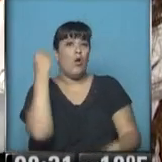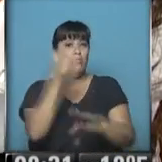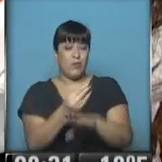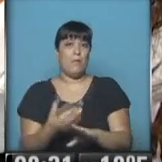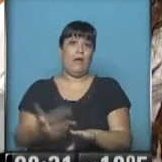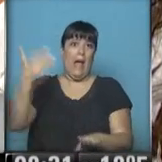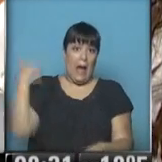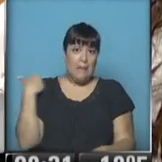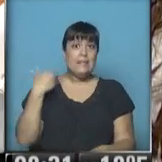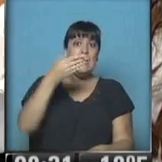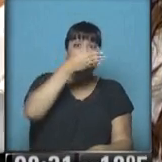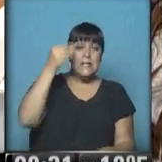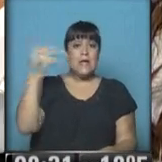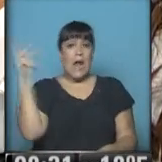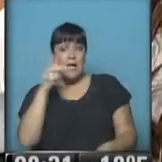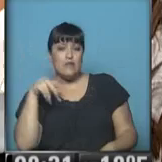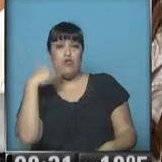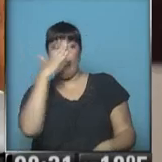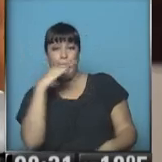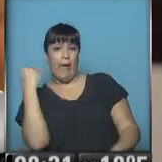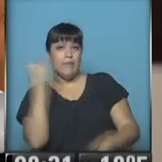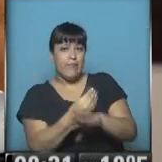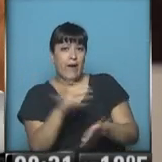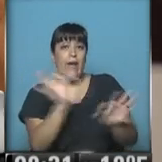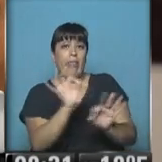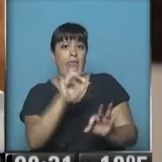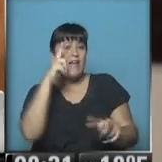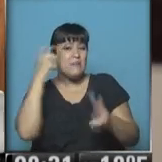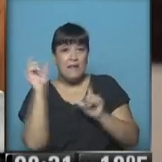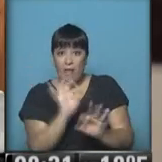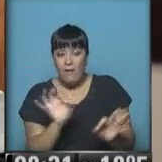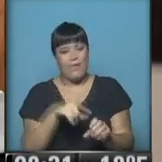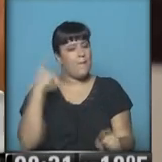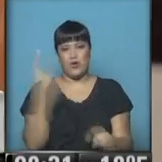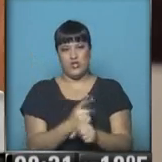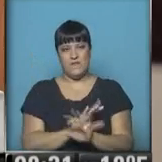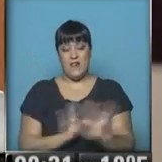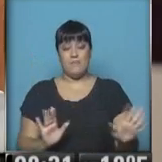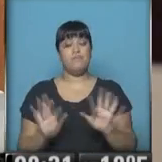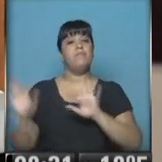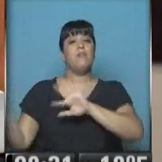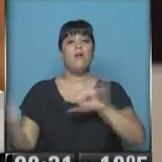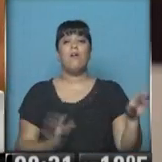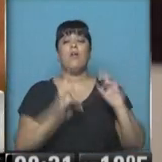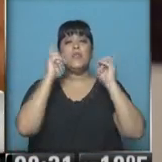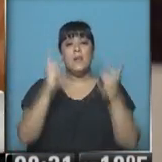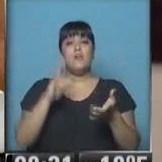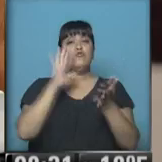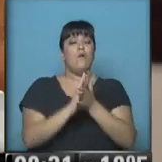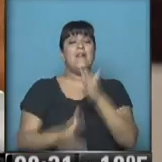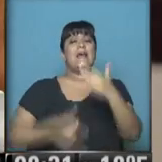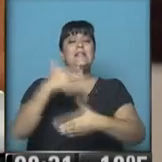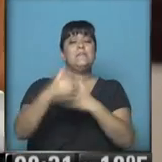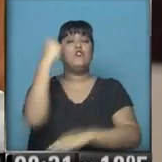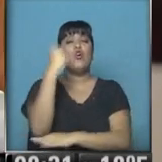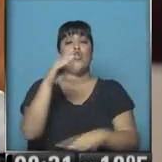Cristina repito Sí el tema económico es clave el crecimiento y también el tema de qué tipo de crecimiento económico se